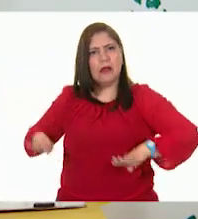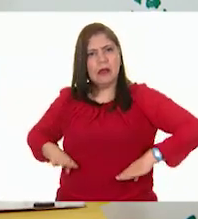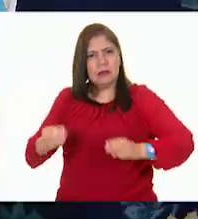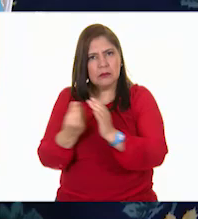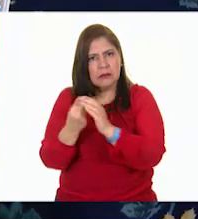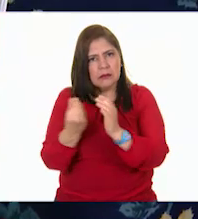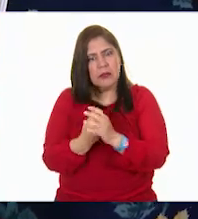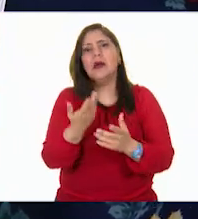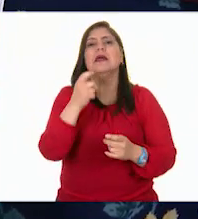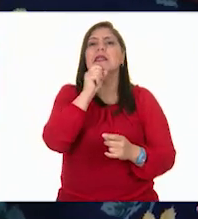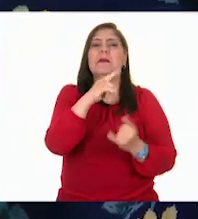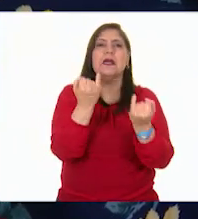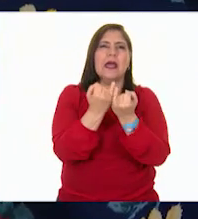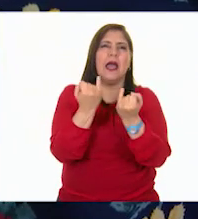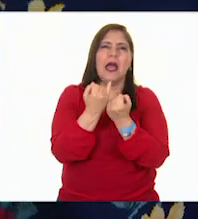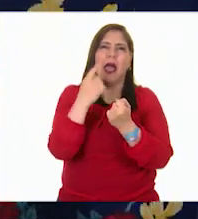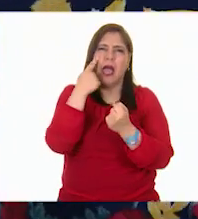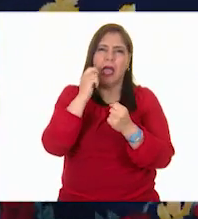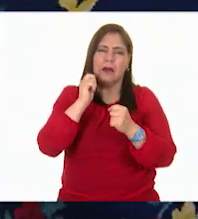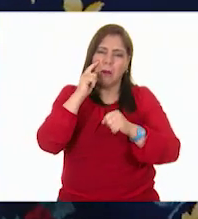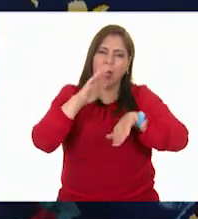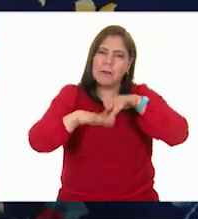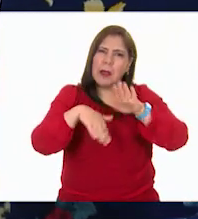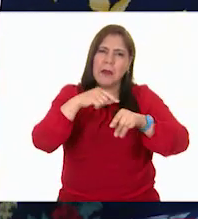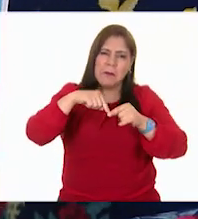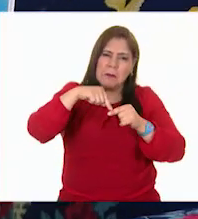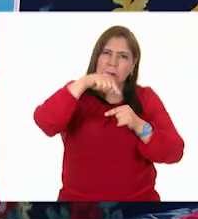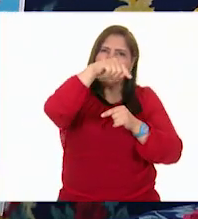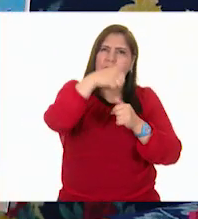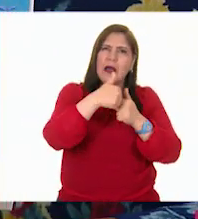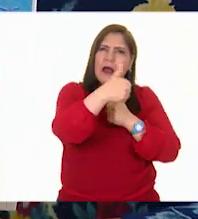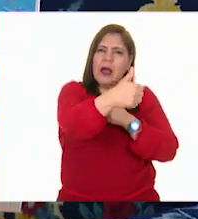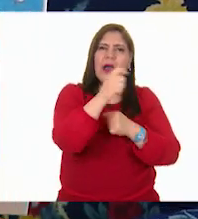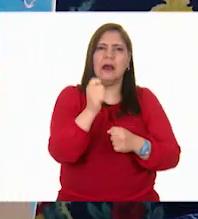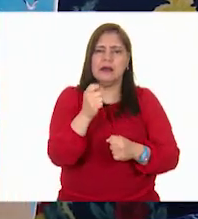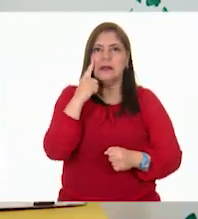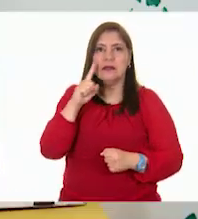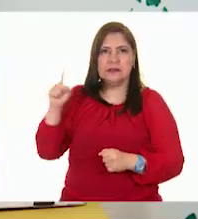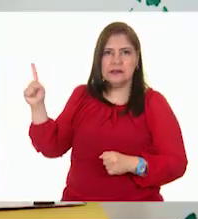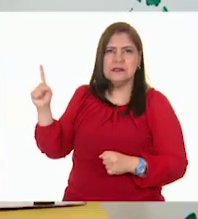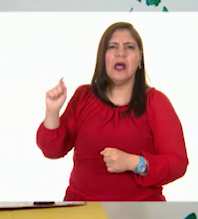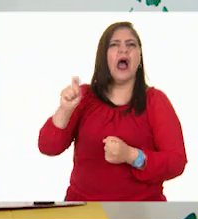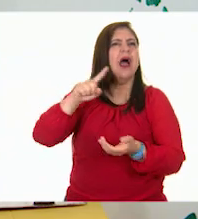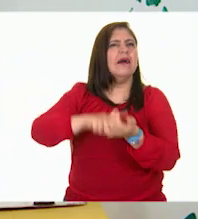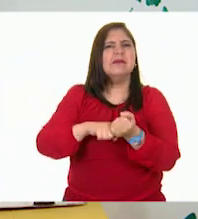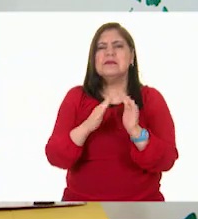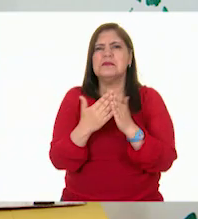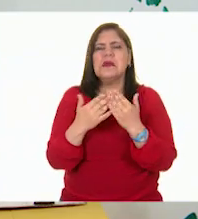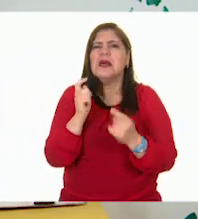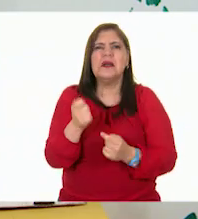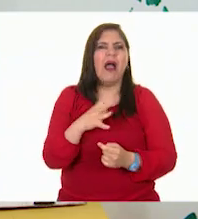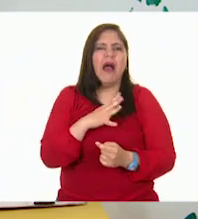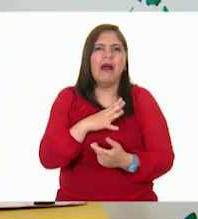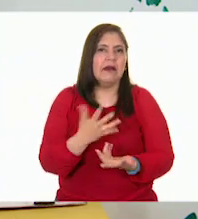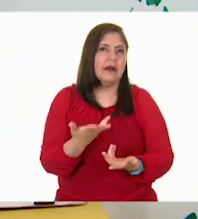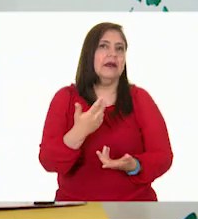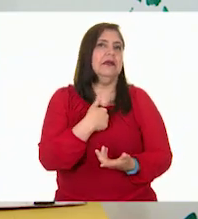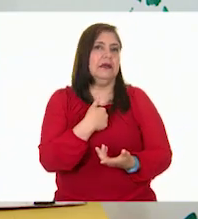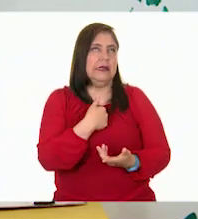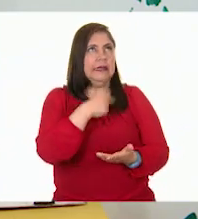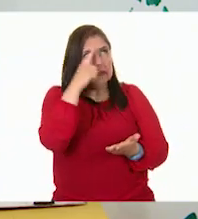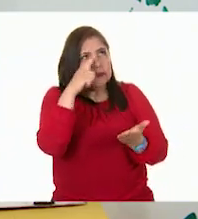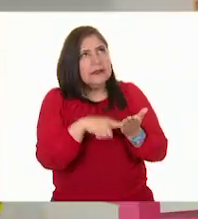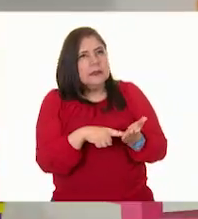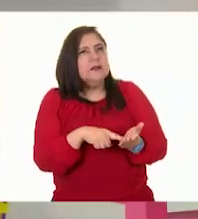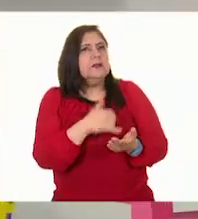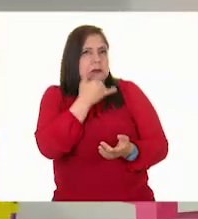como huellitas, ¿verdad? Que van de un lugar a otro. ¿Qué tendrá dentro este libro? Pues no estaba yo tan equivocada. O sea, sí se trata de